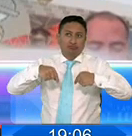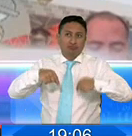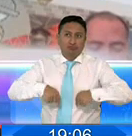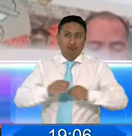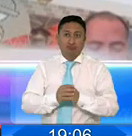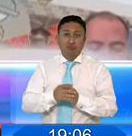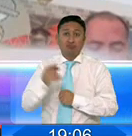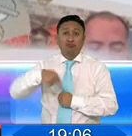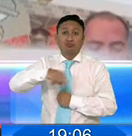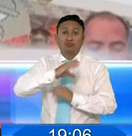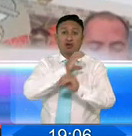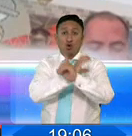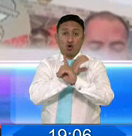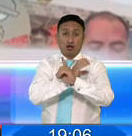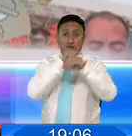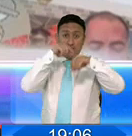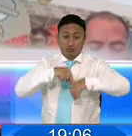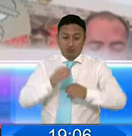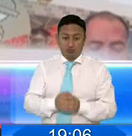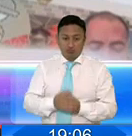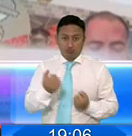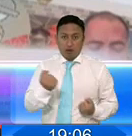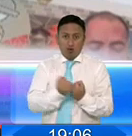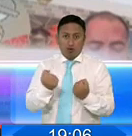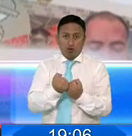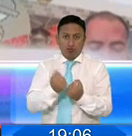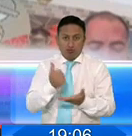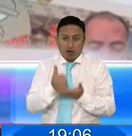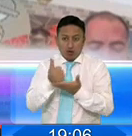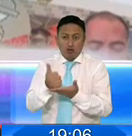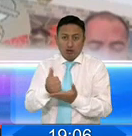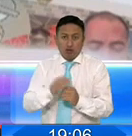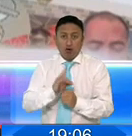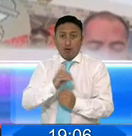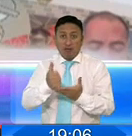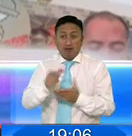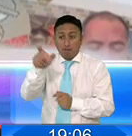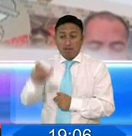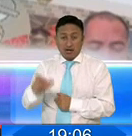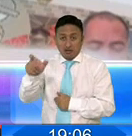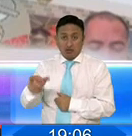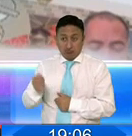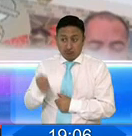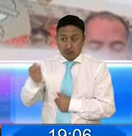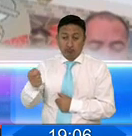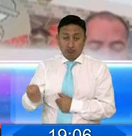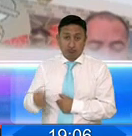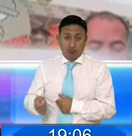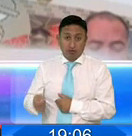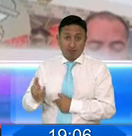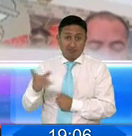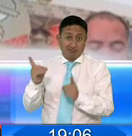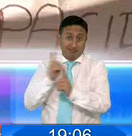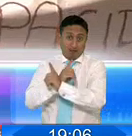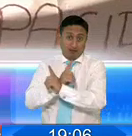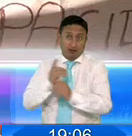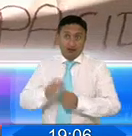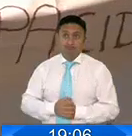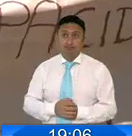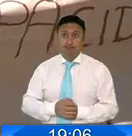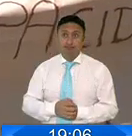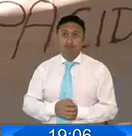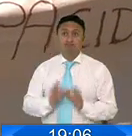esta institución ha contribuido o no a beneficiar a las personas que tienen algún tipo de discapacidad.